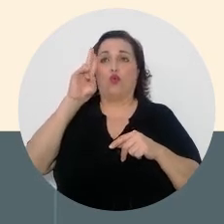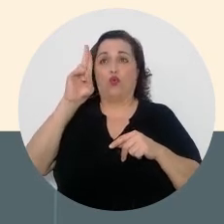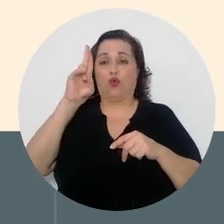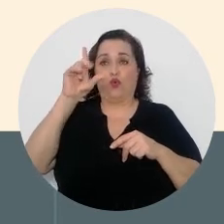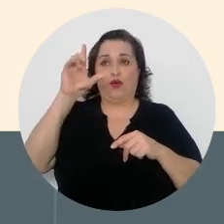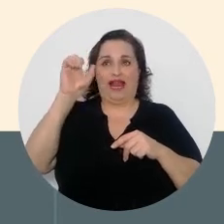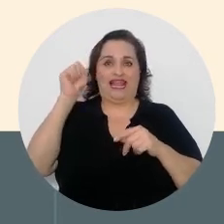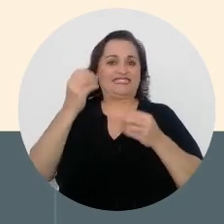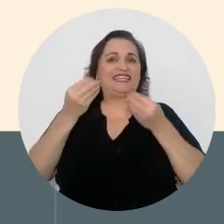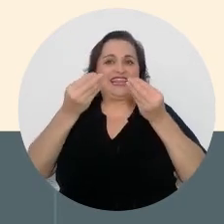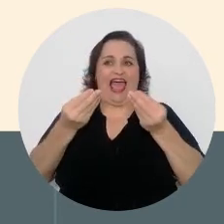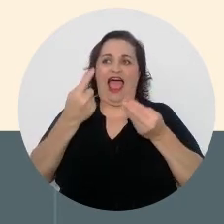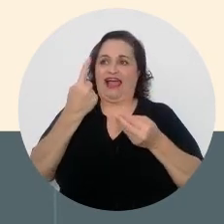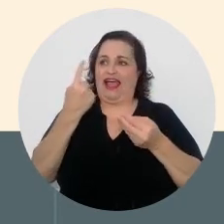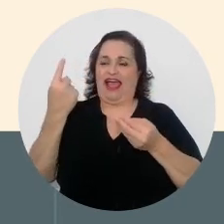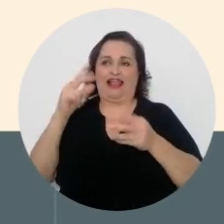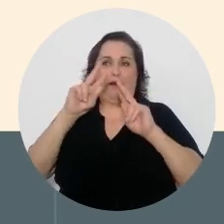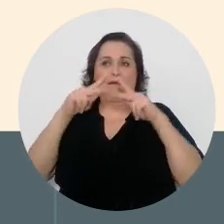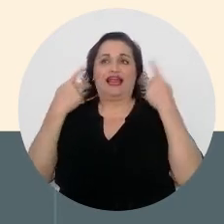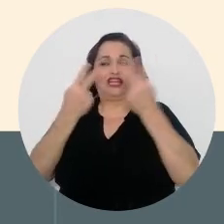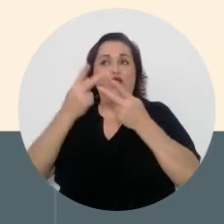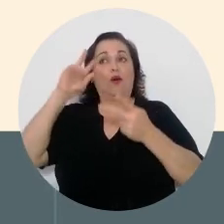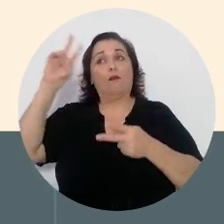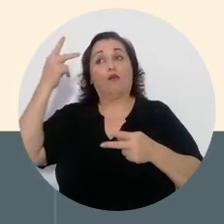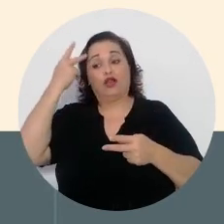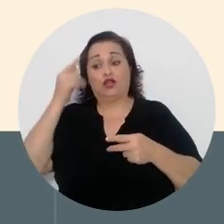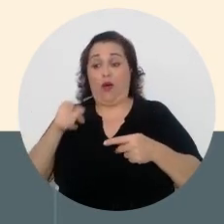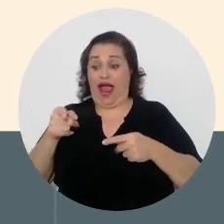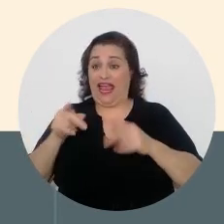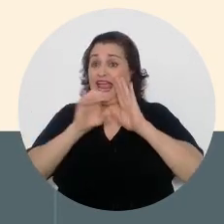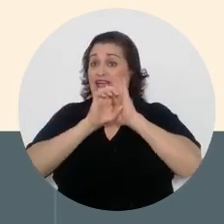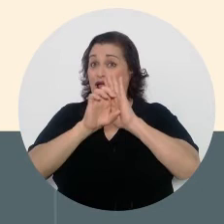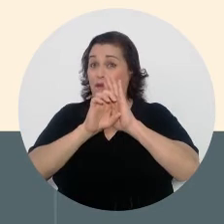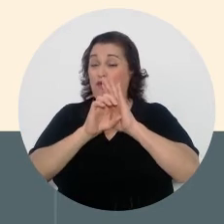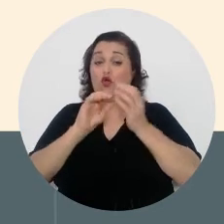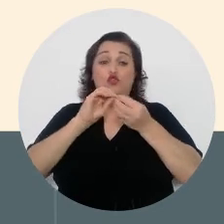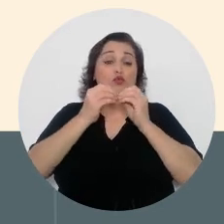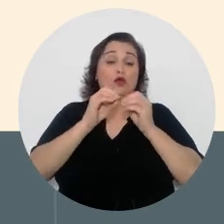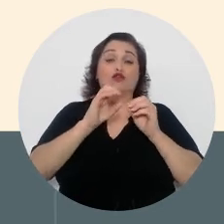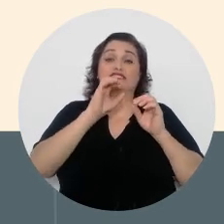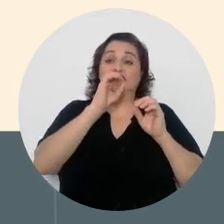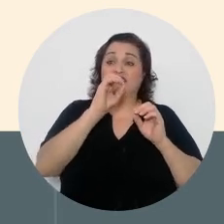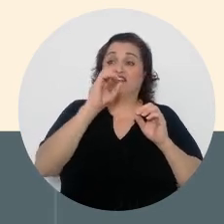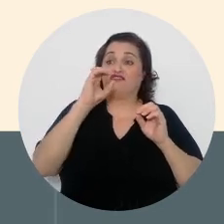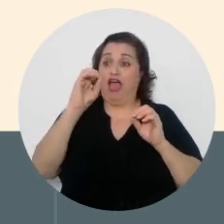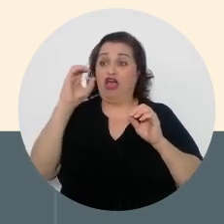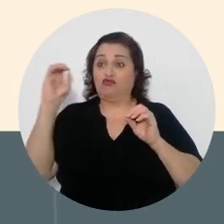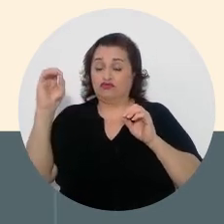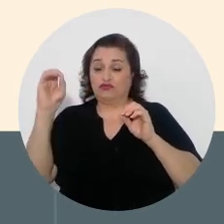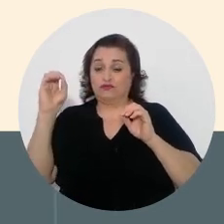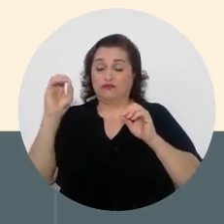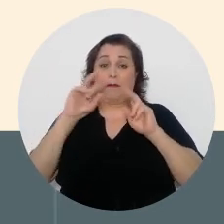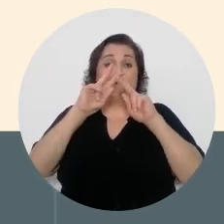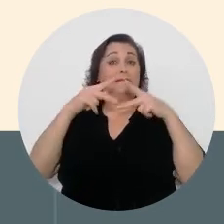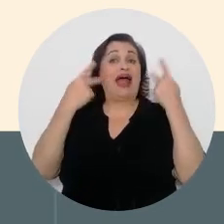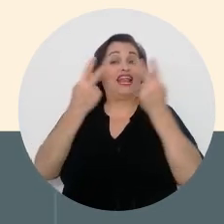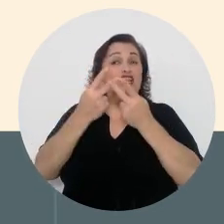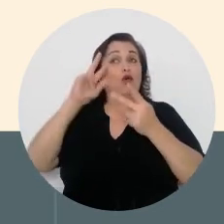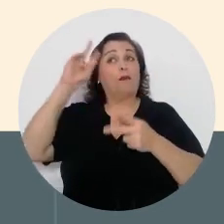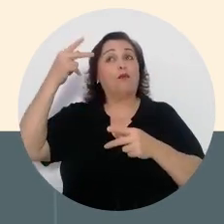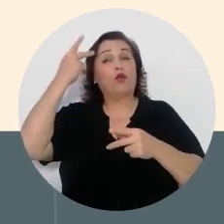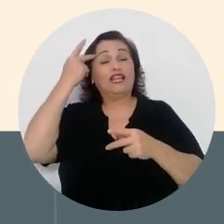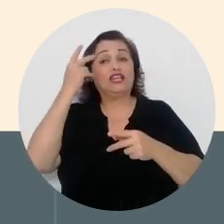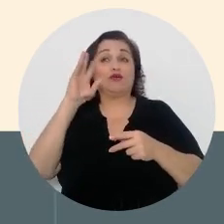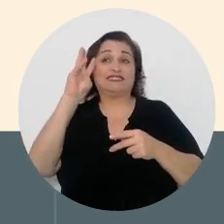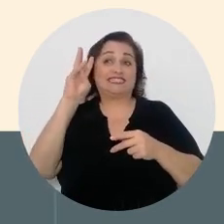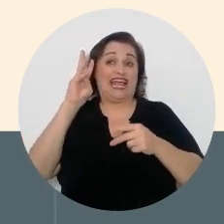partidos políticos. En este ejemplo, donde todos los números son cerrados, vemos, por ejemplo, que el partido